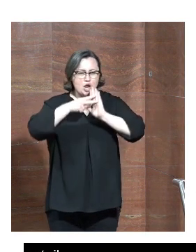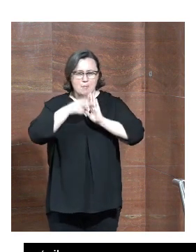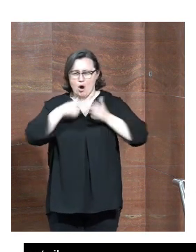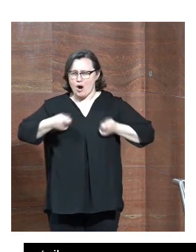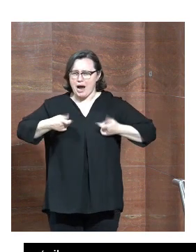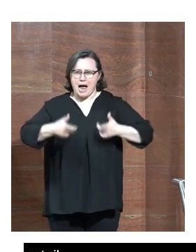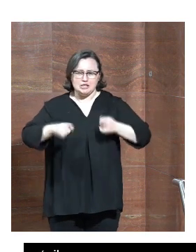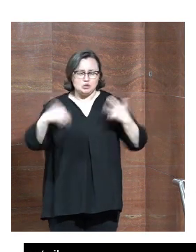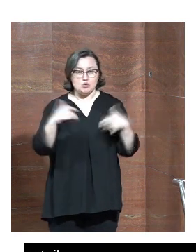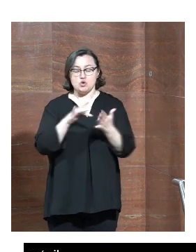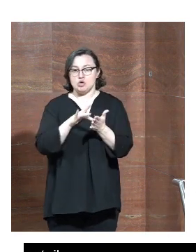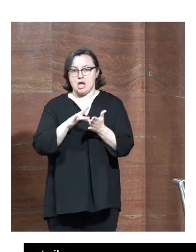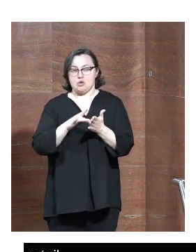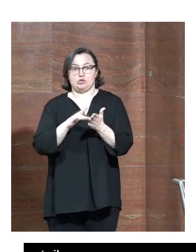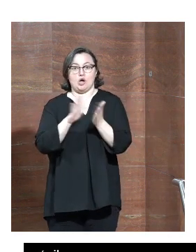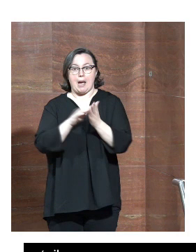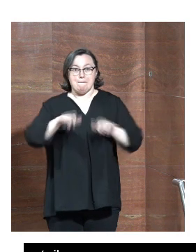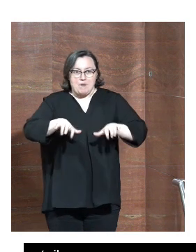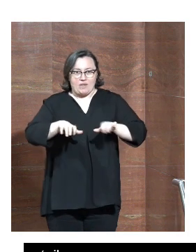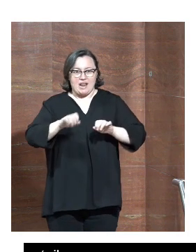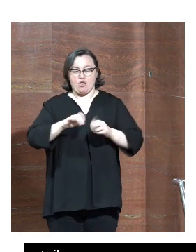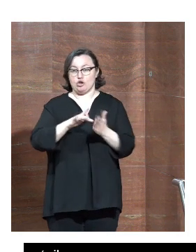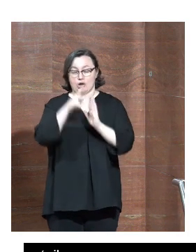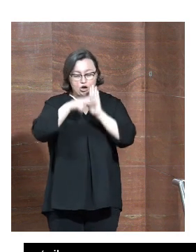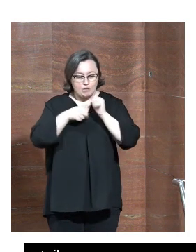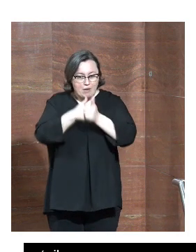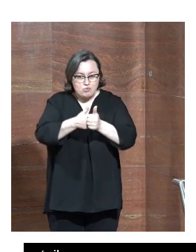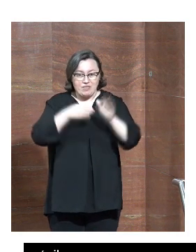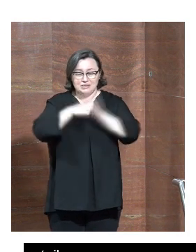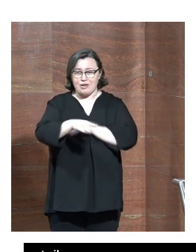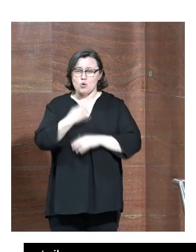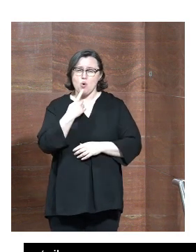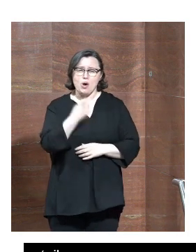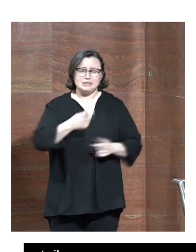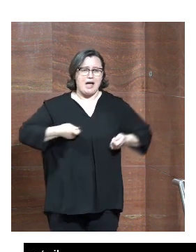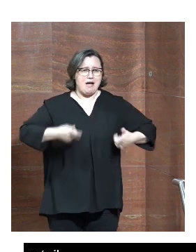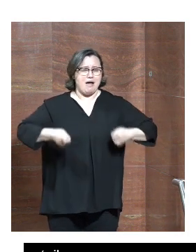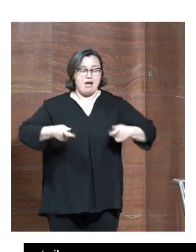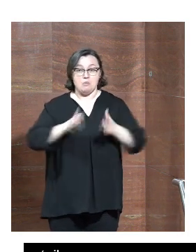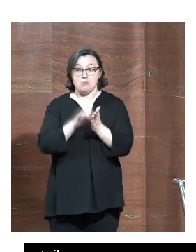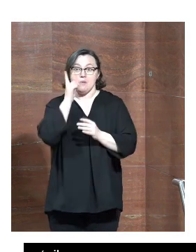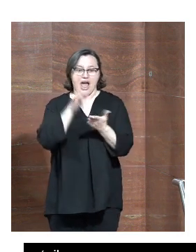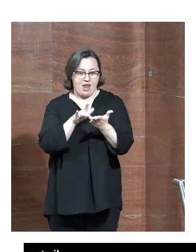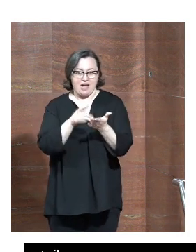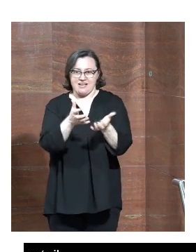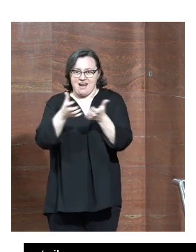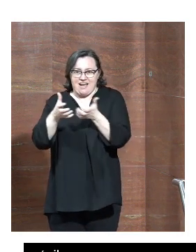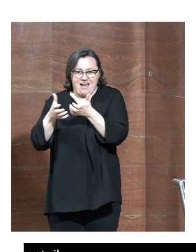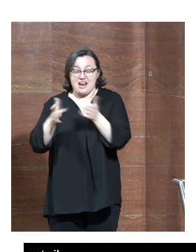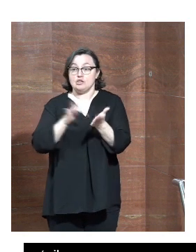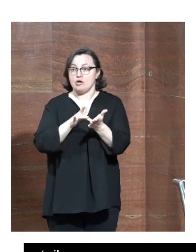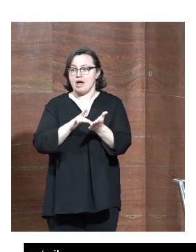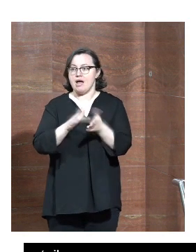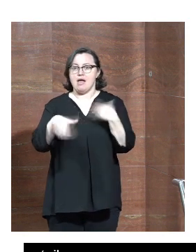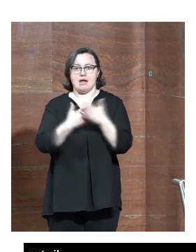que costaba hacer en los PCs, el cumplir la directiva de accesibilidad con respecto a las posibilidades que te da el móvil. Las posibilidades que te da